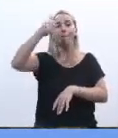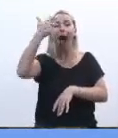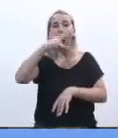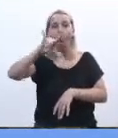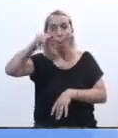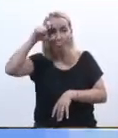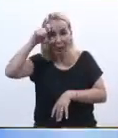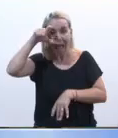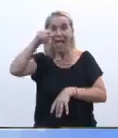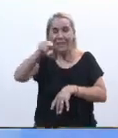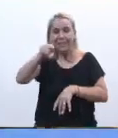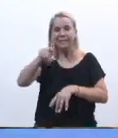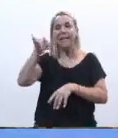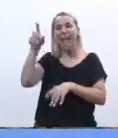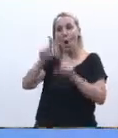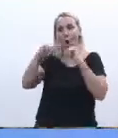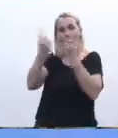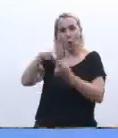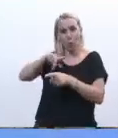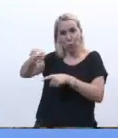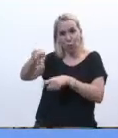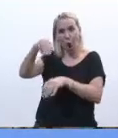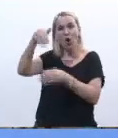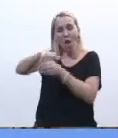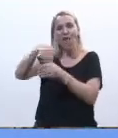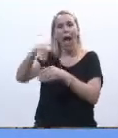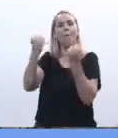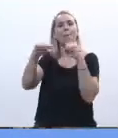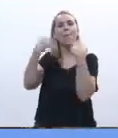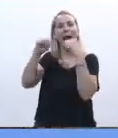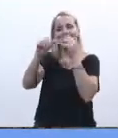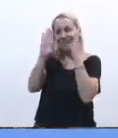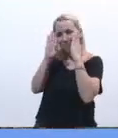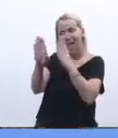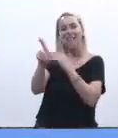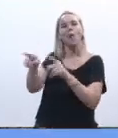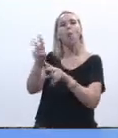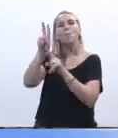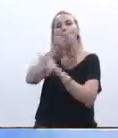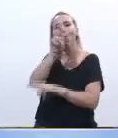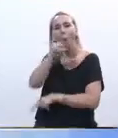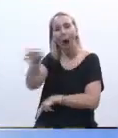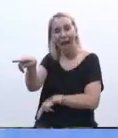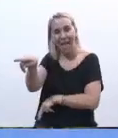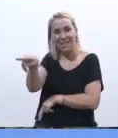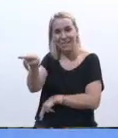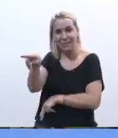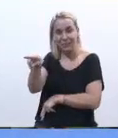Facultad de Medicina, realizan en ese consultorio las prácticas atendiendo a las mujeres en